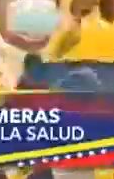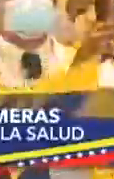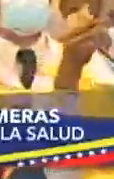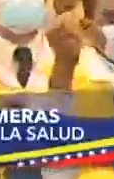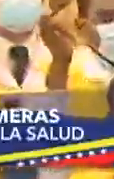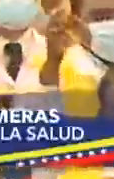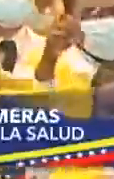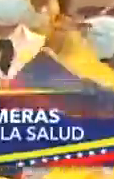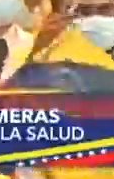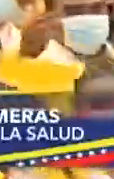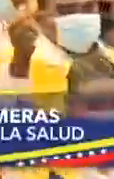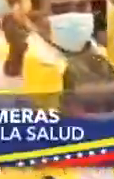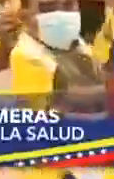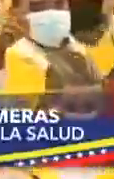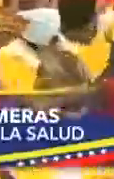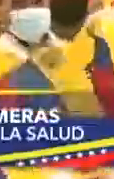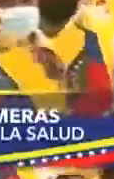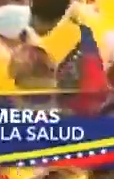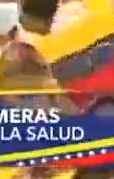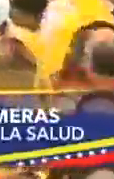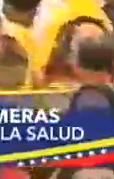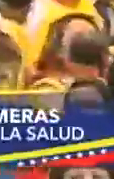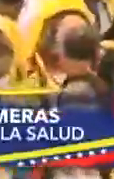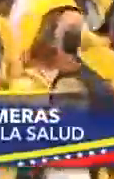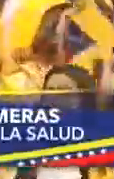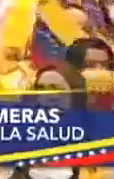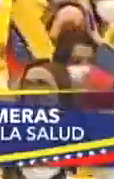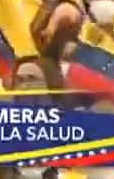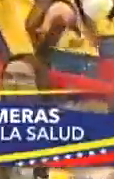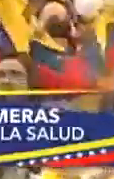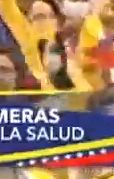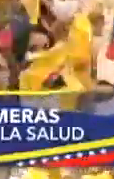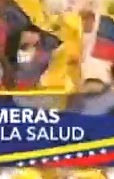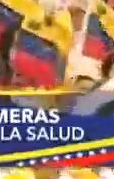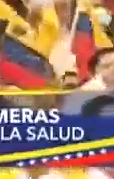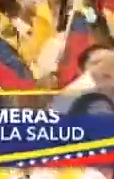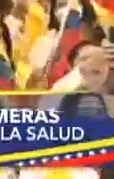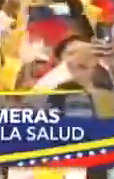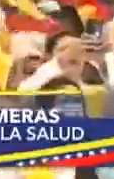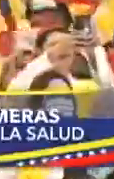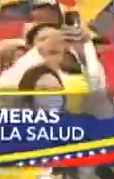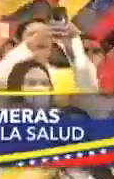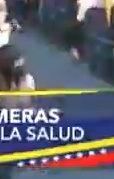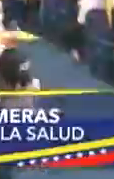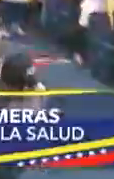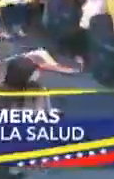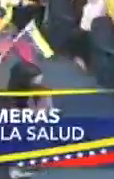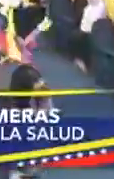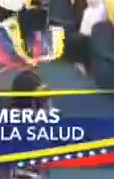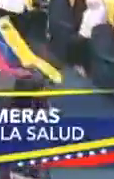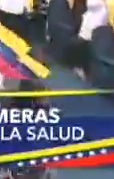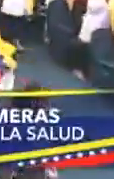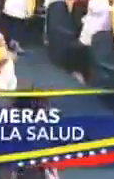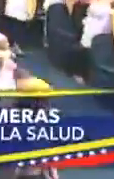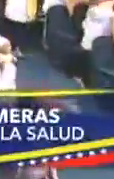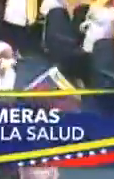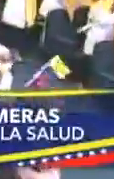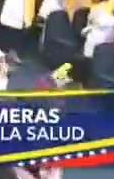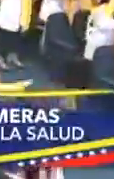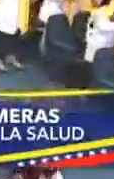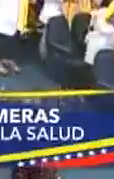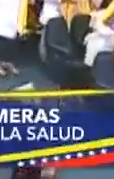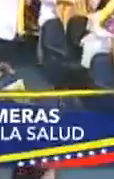insertarán en la República de Salud para contribuir con el fortalecimiento del Sistema Público